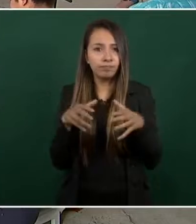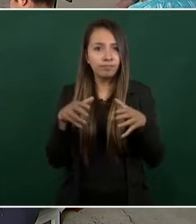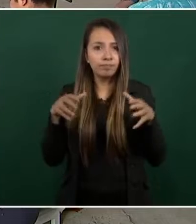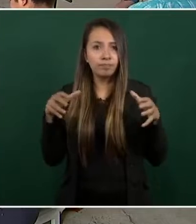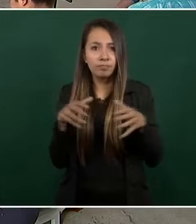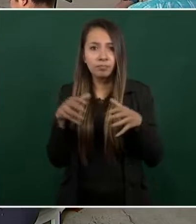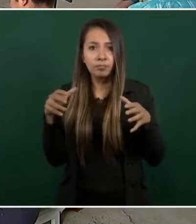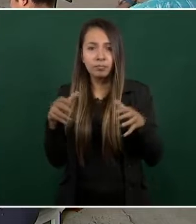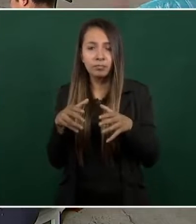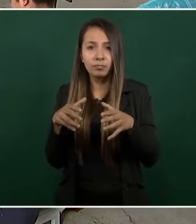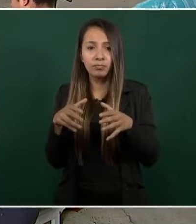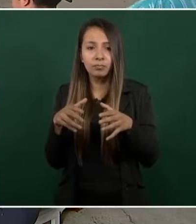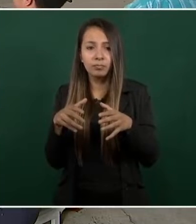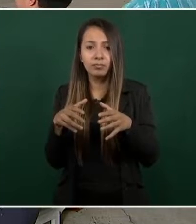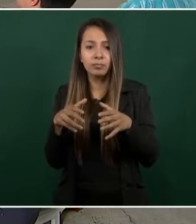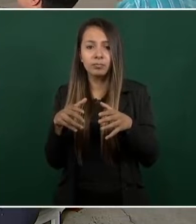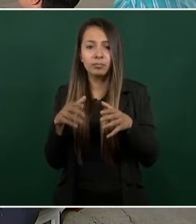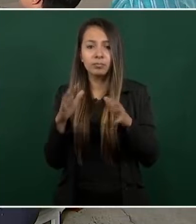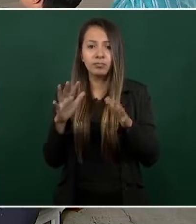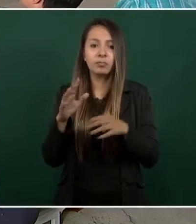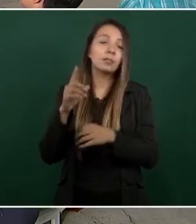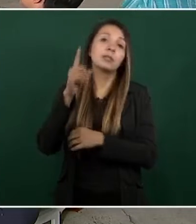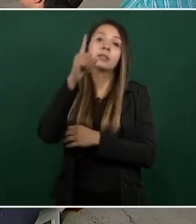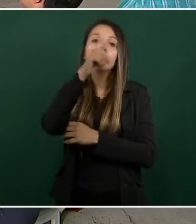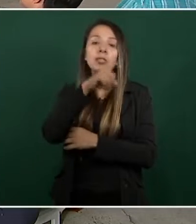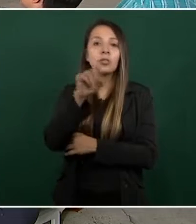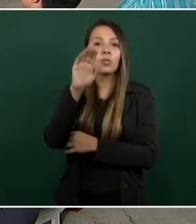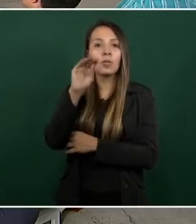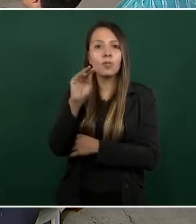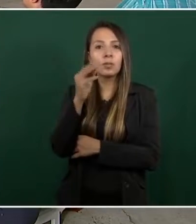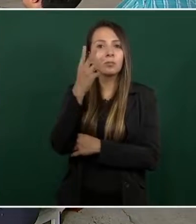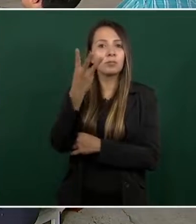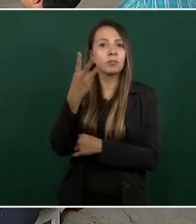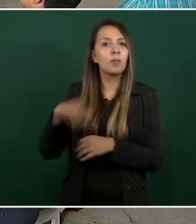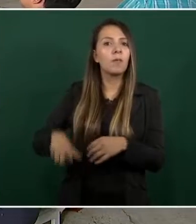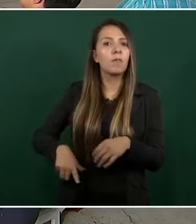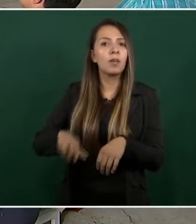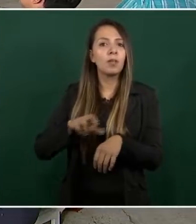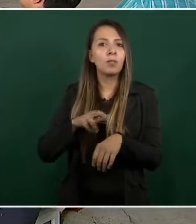en 193 ha estado la gobernadora.